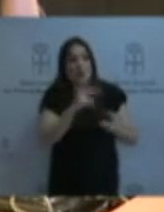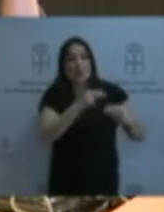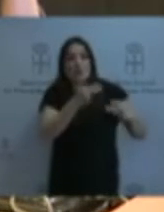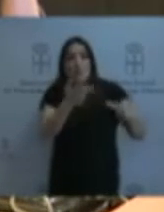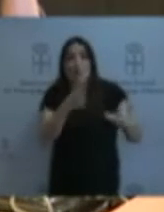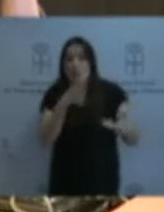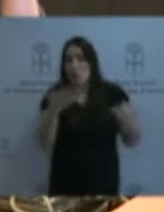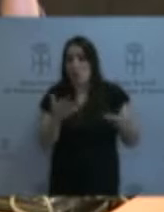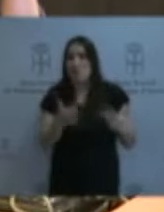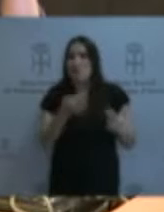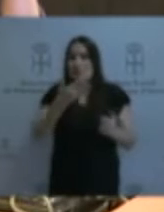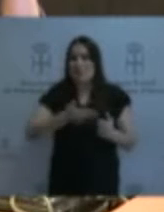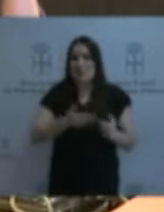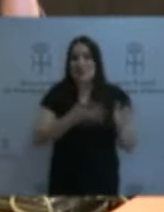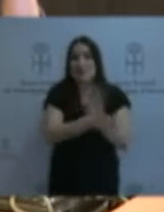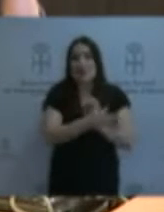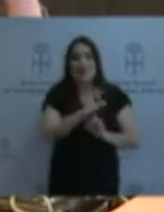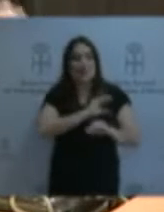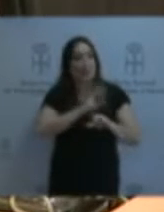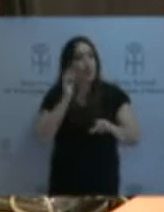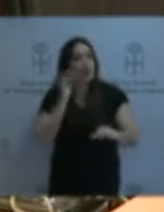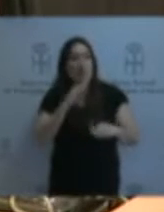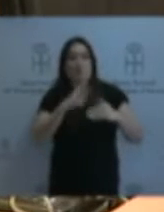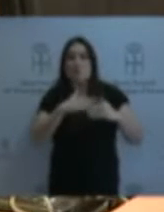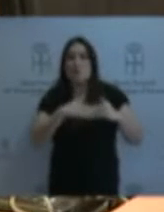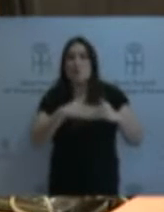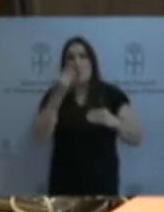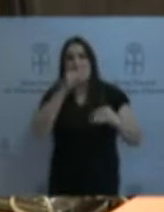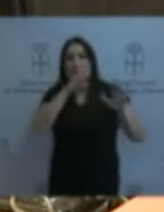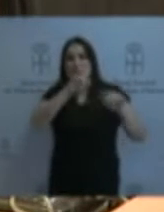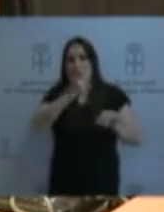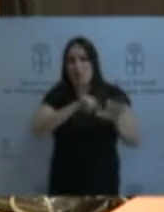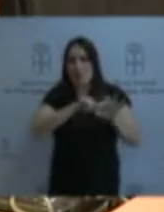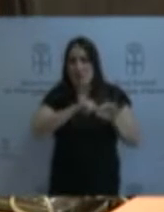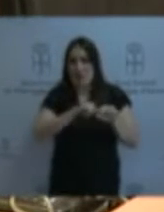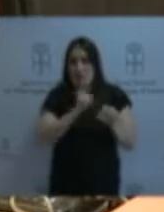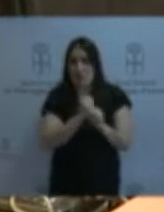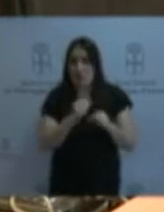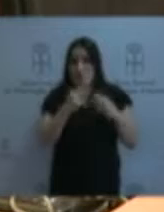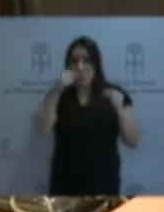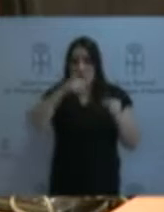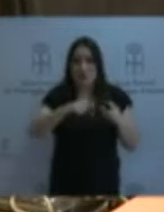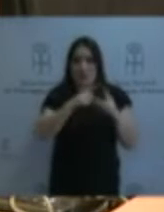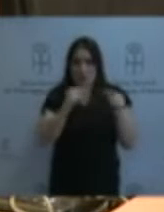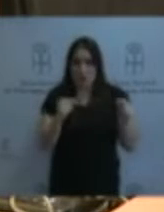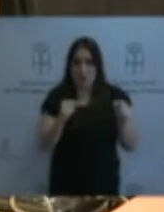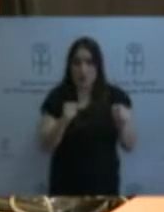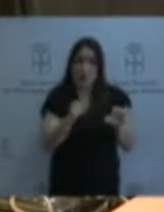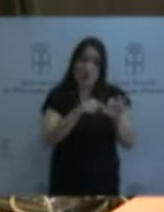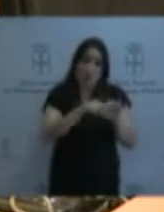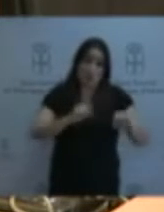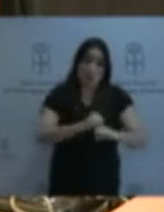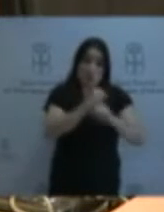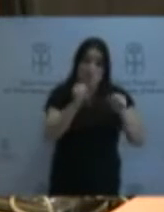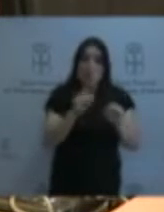además, importante. Estamos hablando, señora consejera, de al menos, consideramos que 8.000 plazas de empleo público en Asturias, entre puestos a consolidar